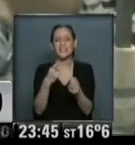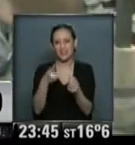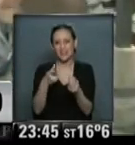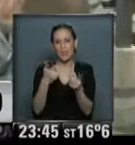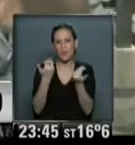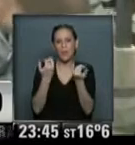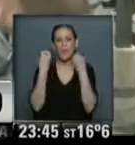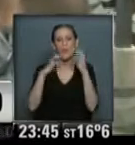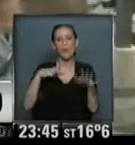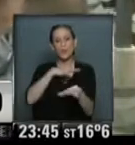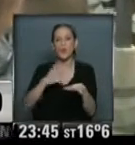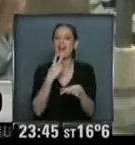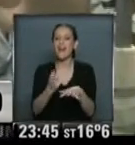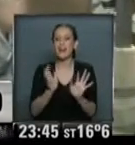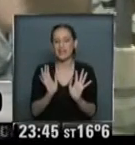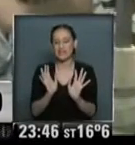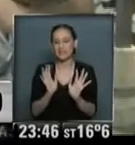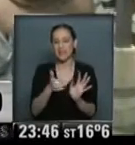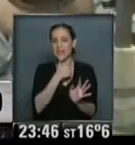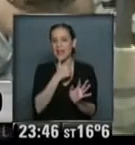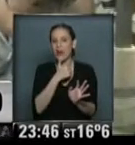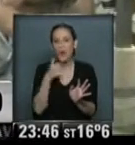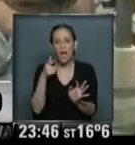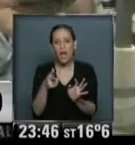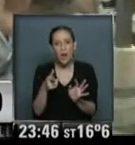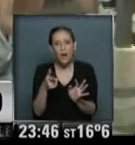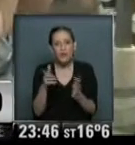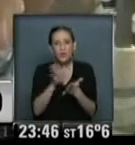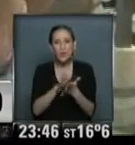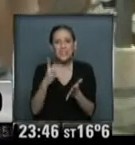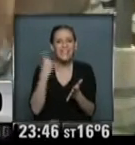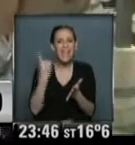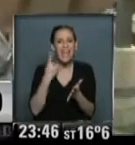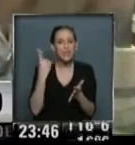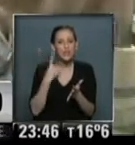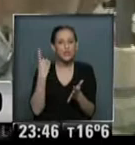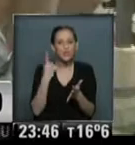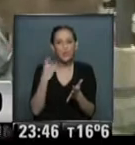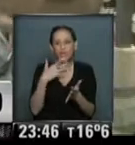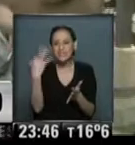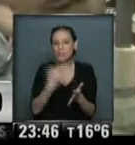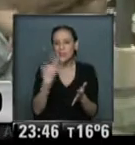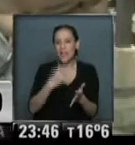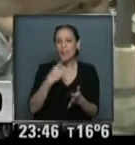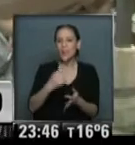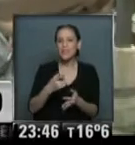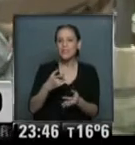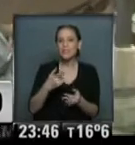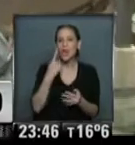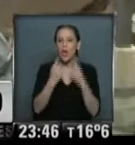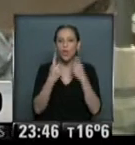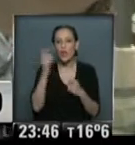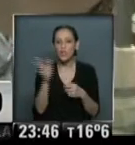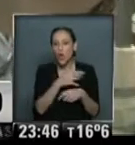en cualquier lado. Pero Magnani, está desafiando a la autoridad de un director de estaciones. Me acaba de decir que el tipo maneja una estación espacial